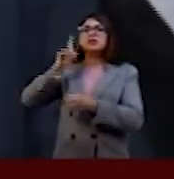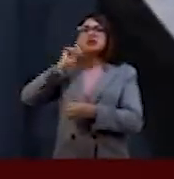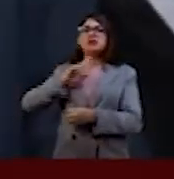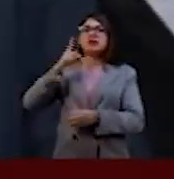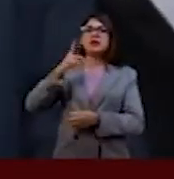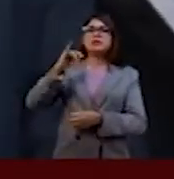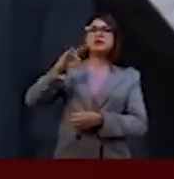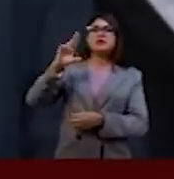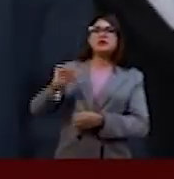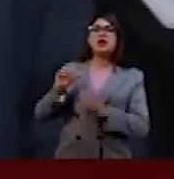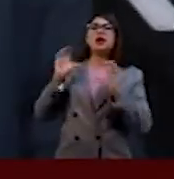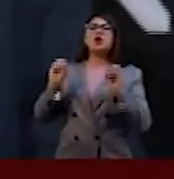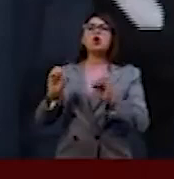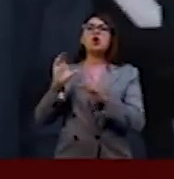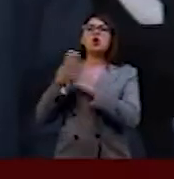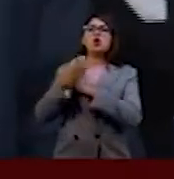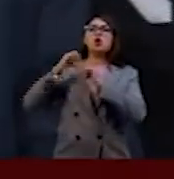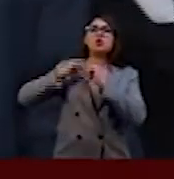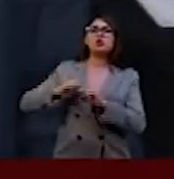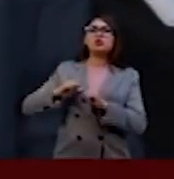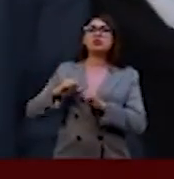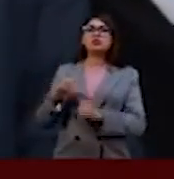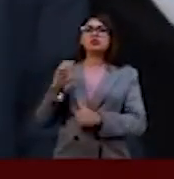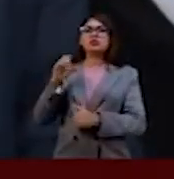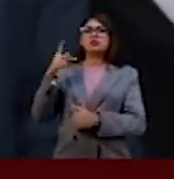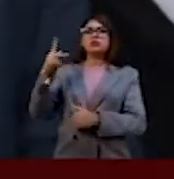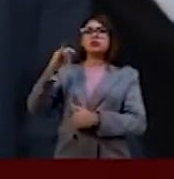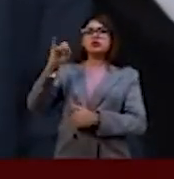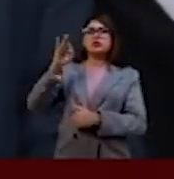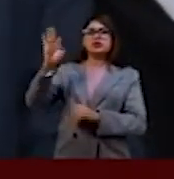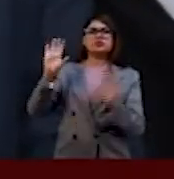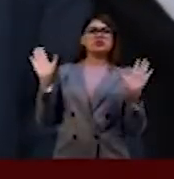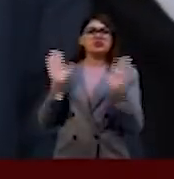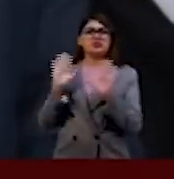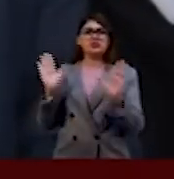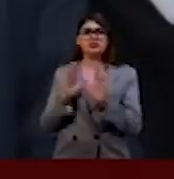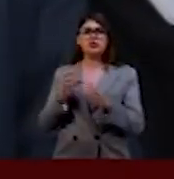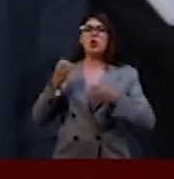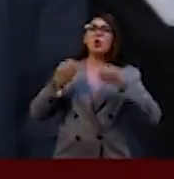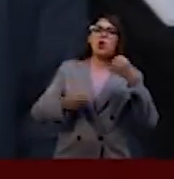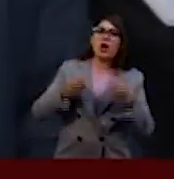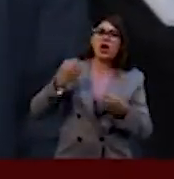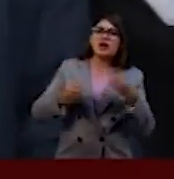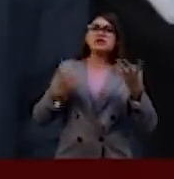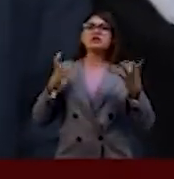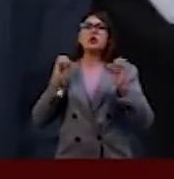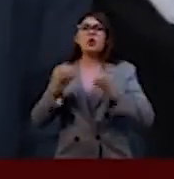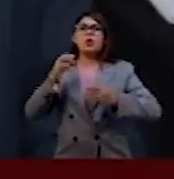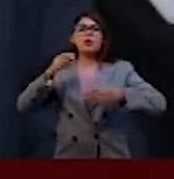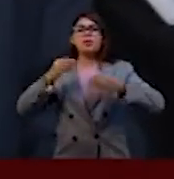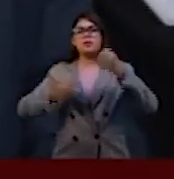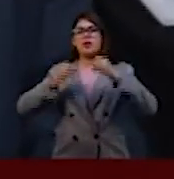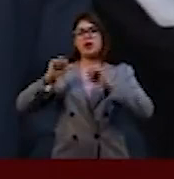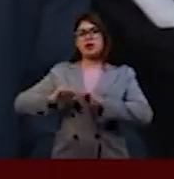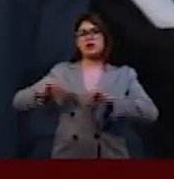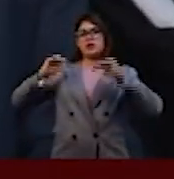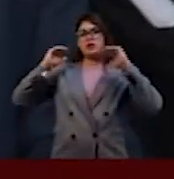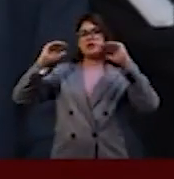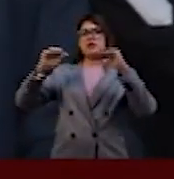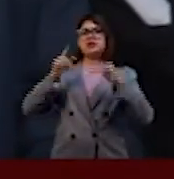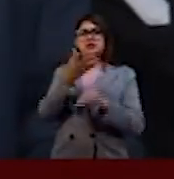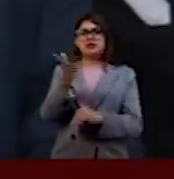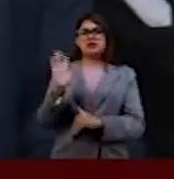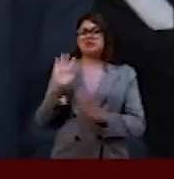por los consejeros del Poder Judicial, ni por los jueces, ni por los magistrados. Somos